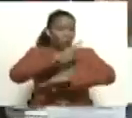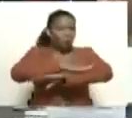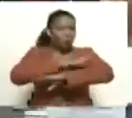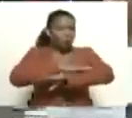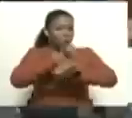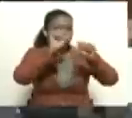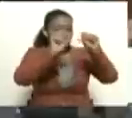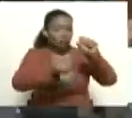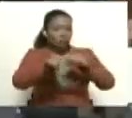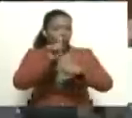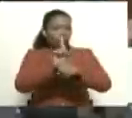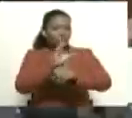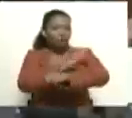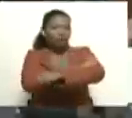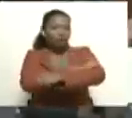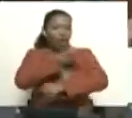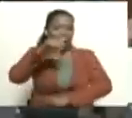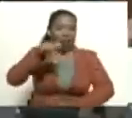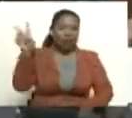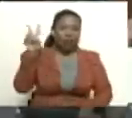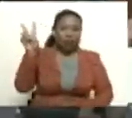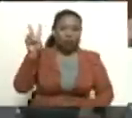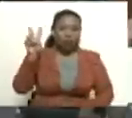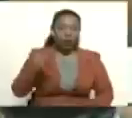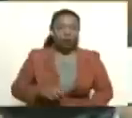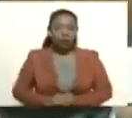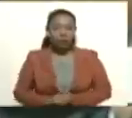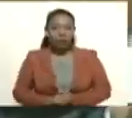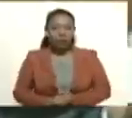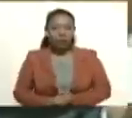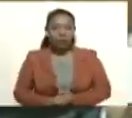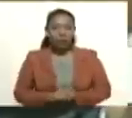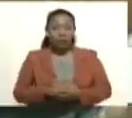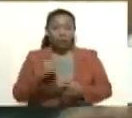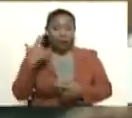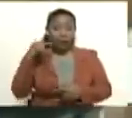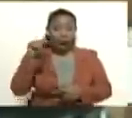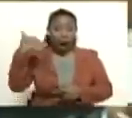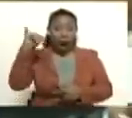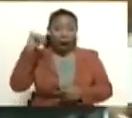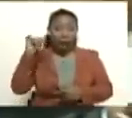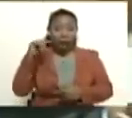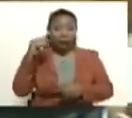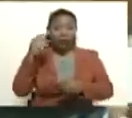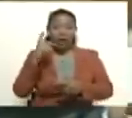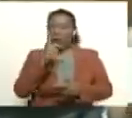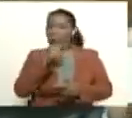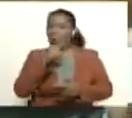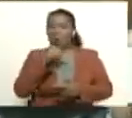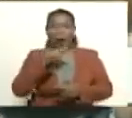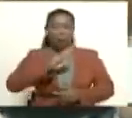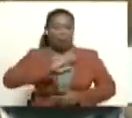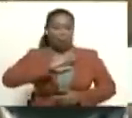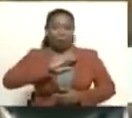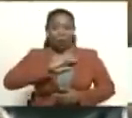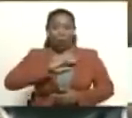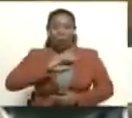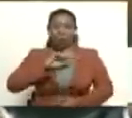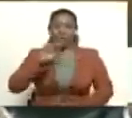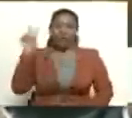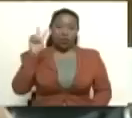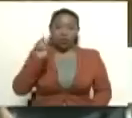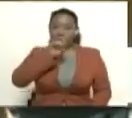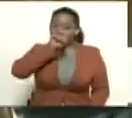la única derecha que hay en este país, que es reaccionaria, antinacionalista, antivenezolana